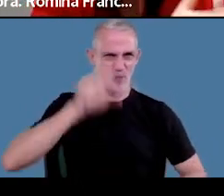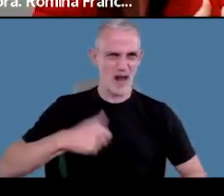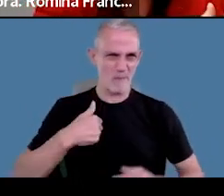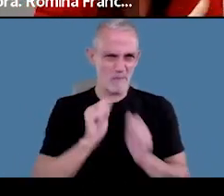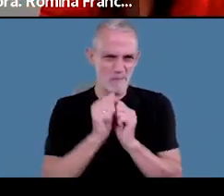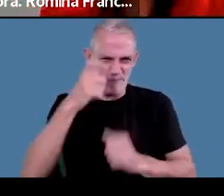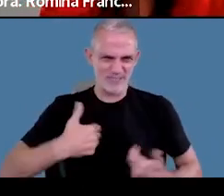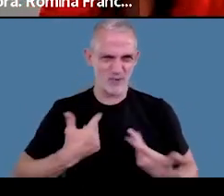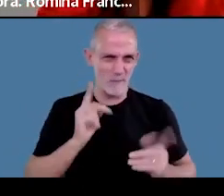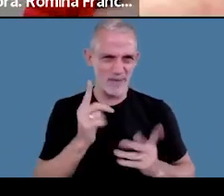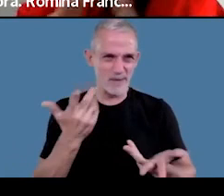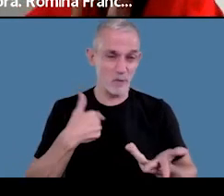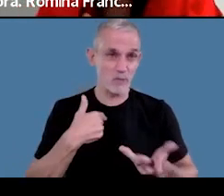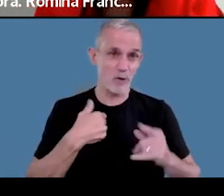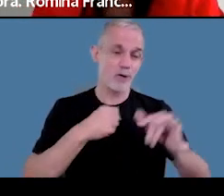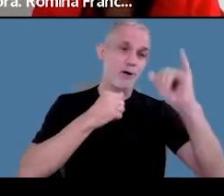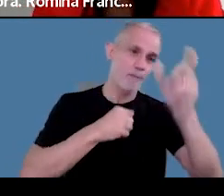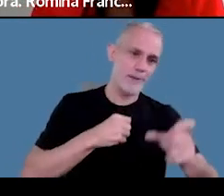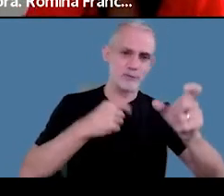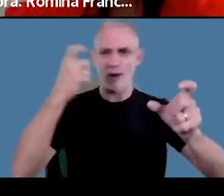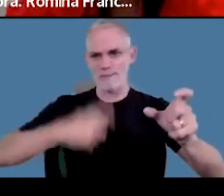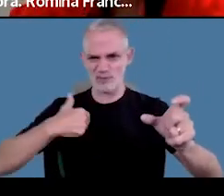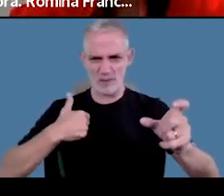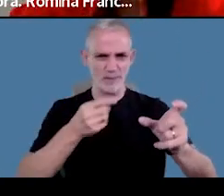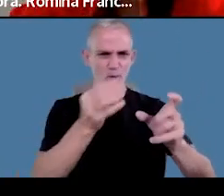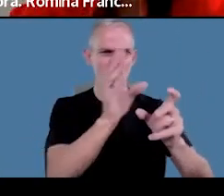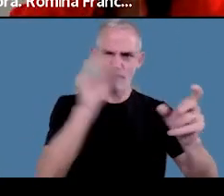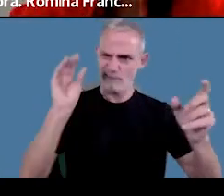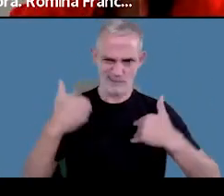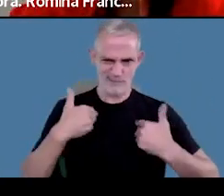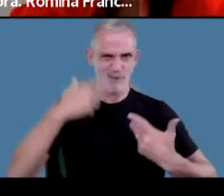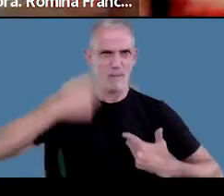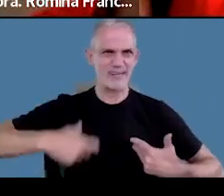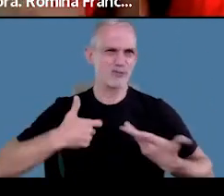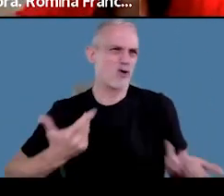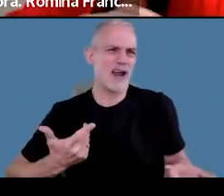o sea, desde Juan Pérez unipersonal hacia Juan Pérez persona humana,